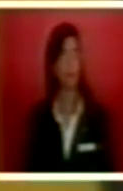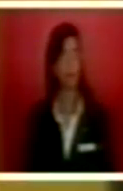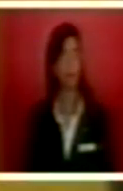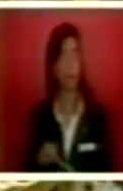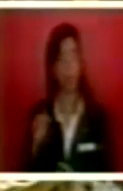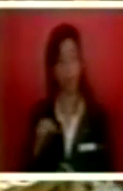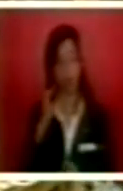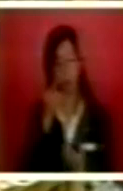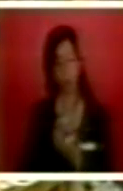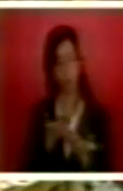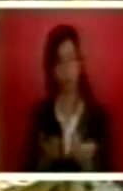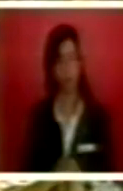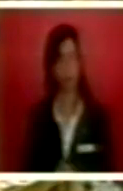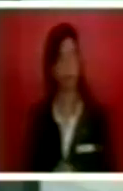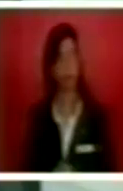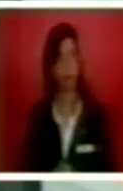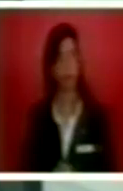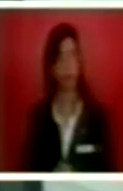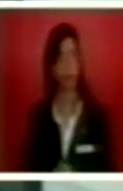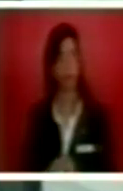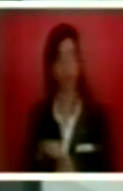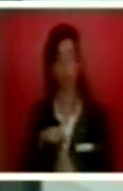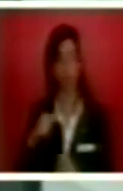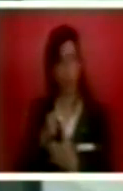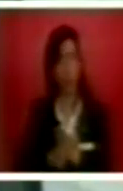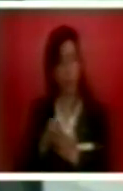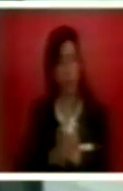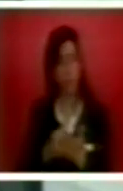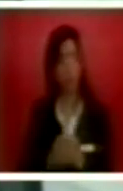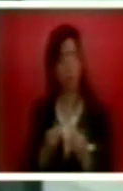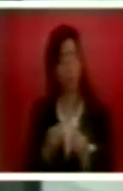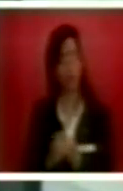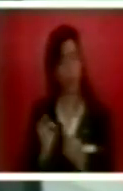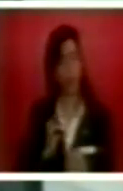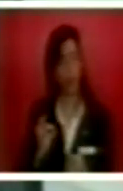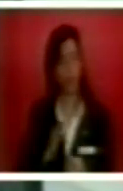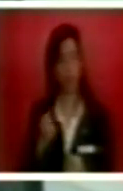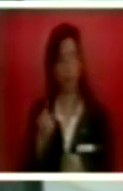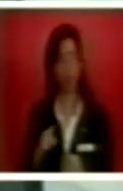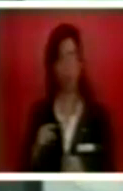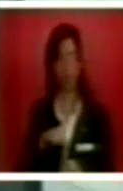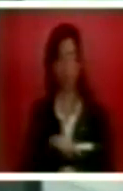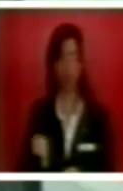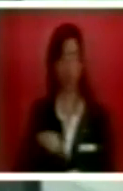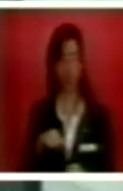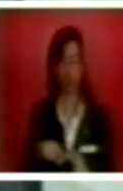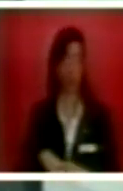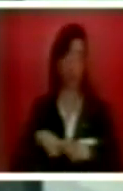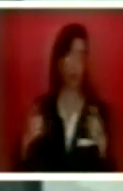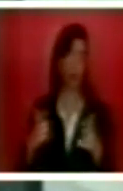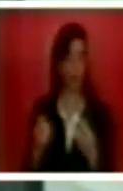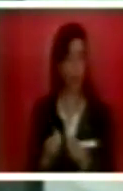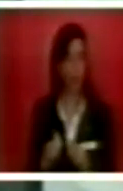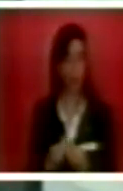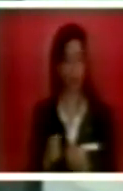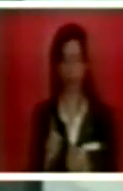Ahora bien, todo lo que conseguimos en estos años no fue consecuencia de un golpe de suerte